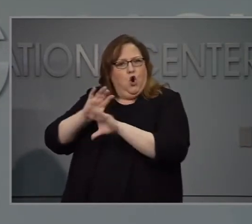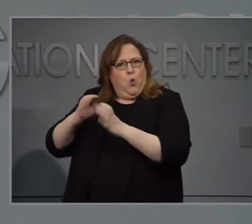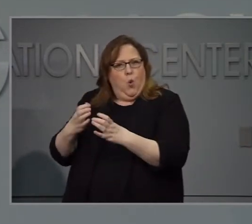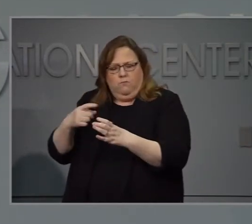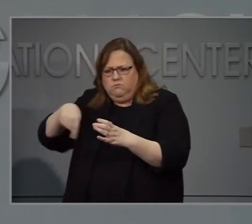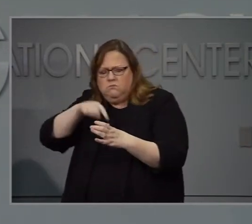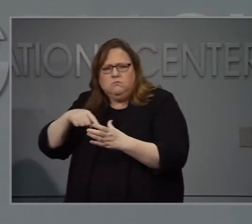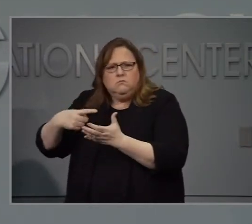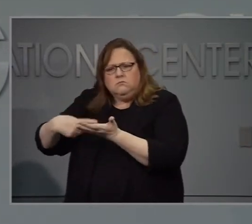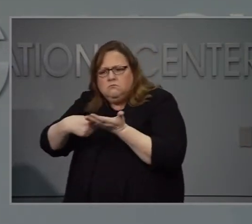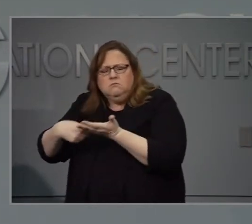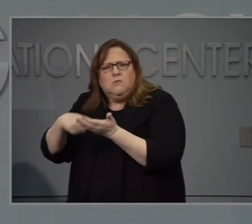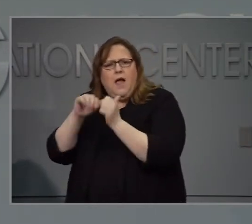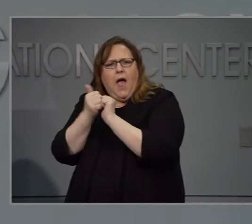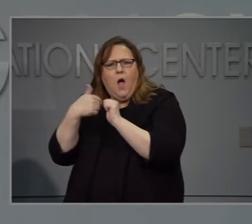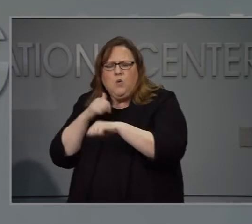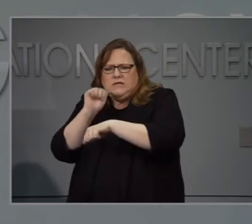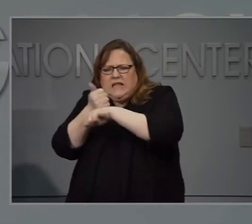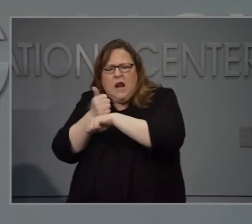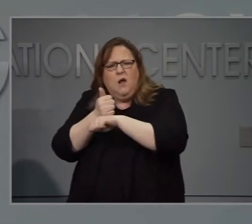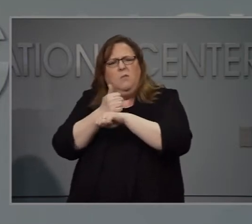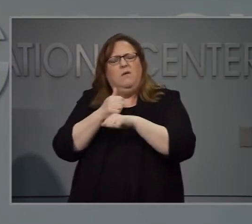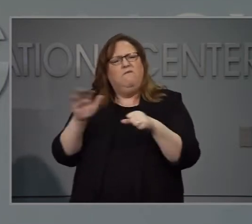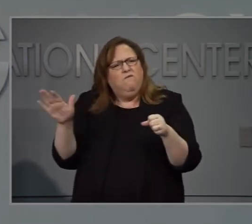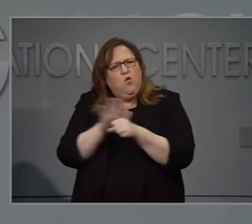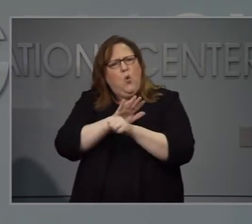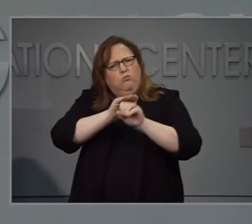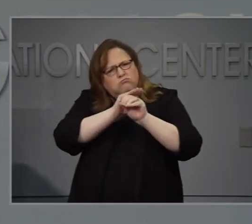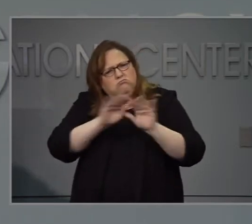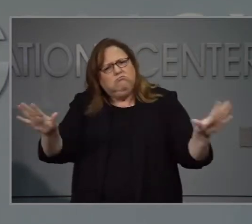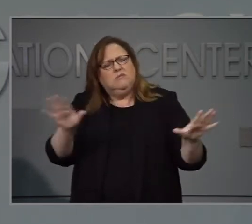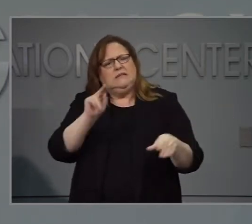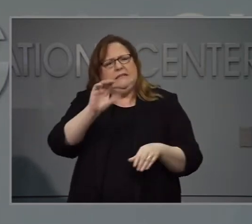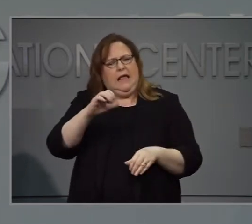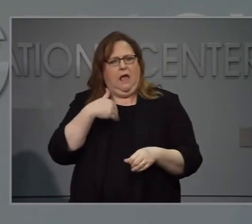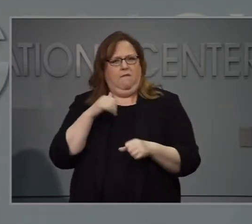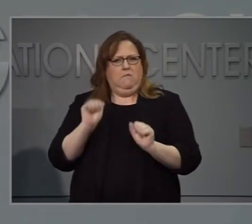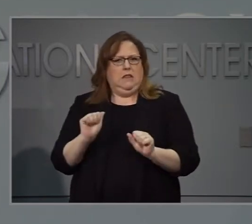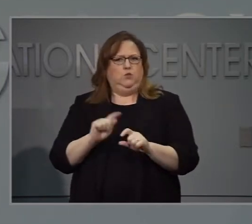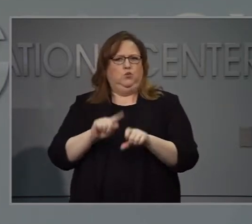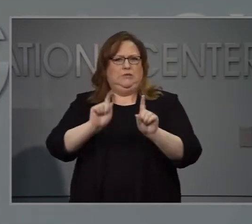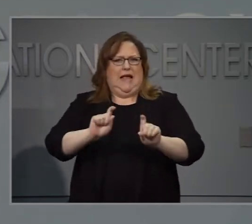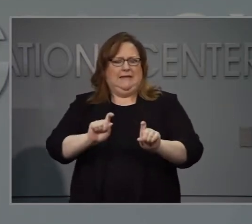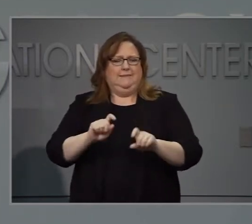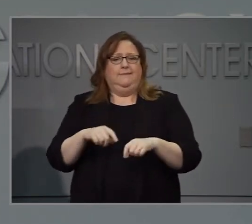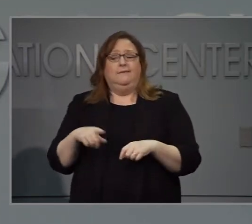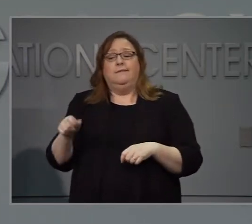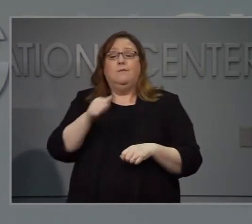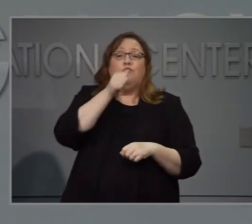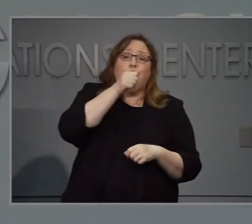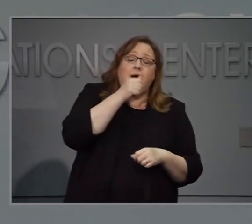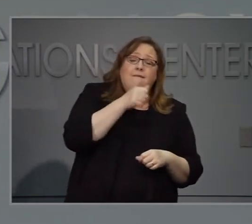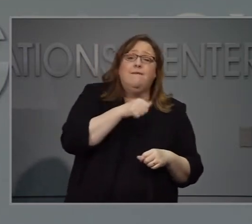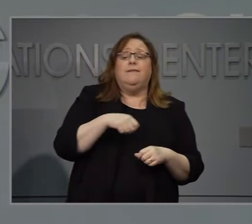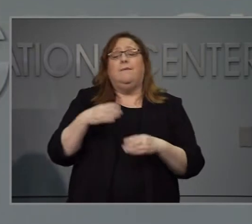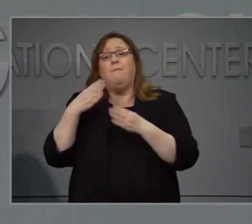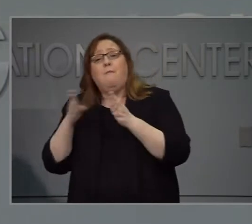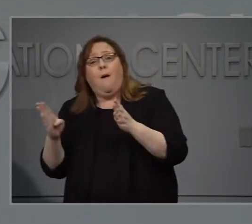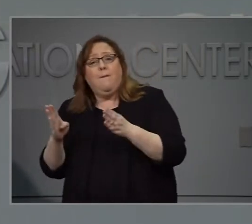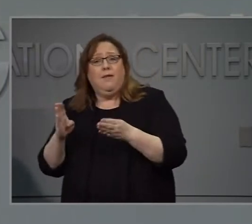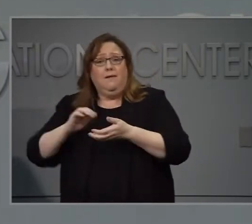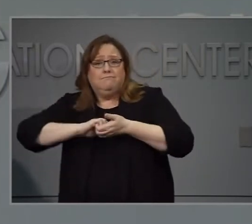diálogo y para poder tener una respuesta colectiva para las pruebas en todo el estado yo tenemos aliados